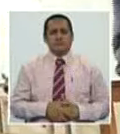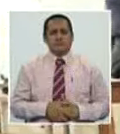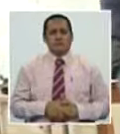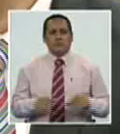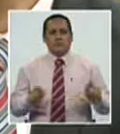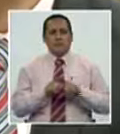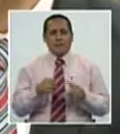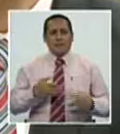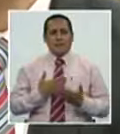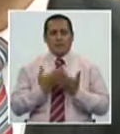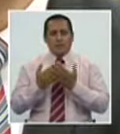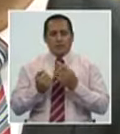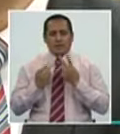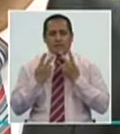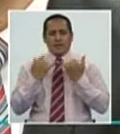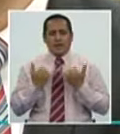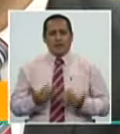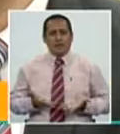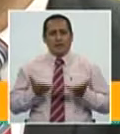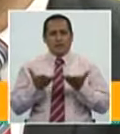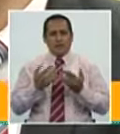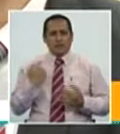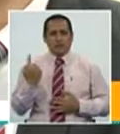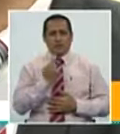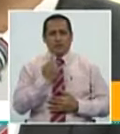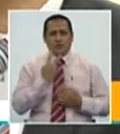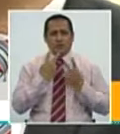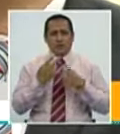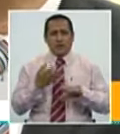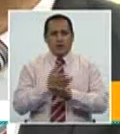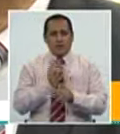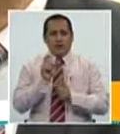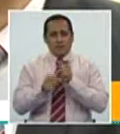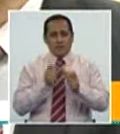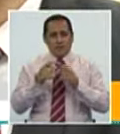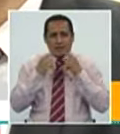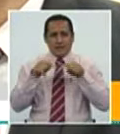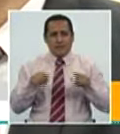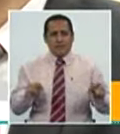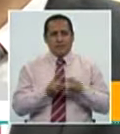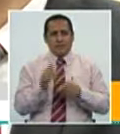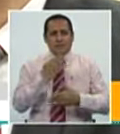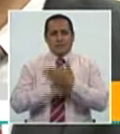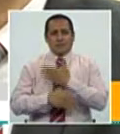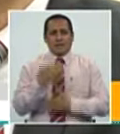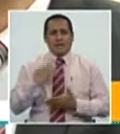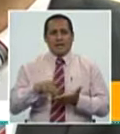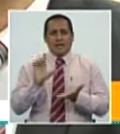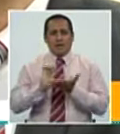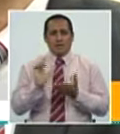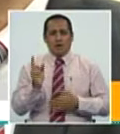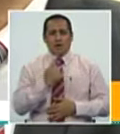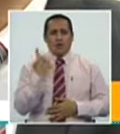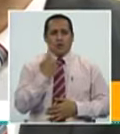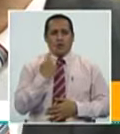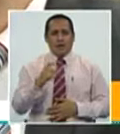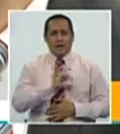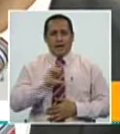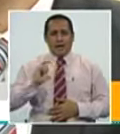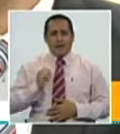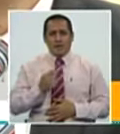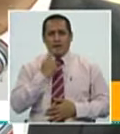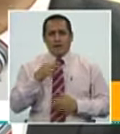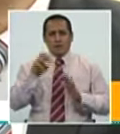vigente. Parte de esta estrategia de llevar esto no solamente a las personas aquí con discapacidad en Lima o el